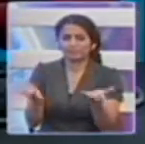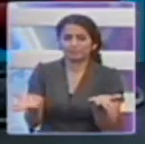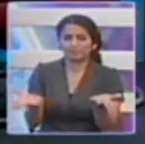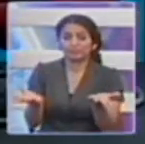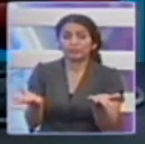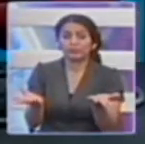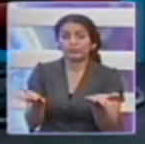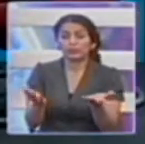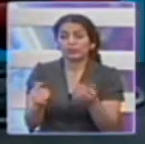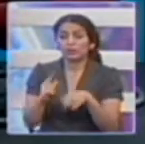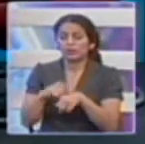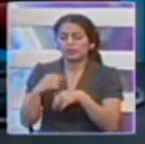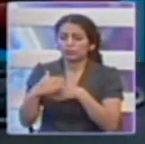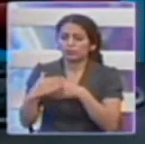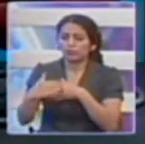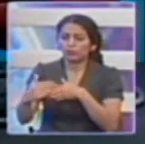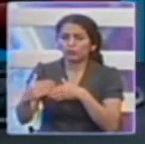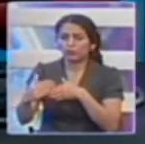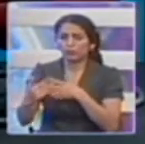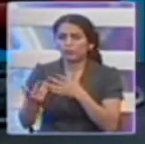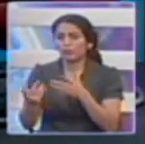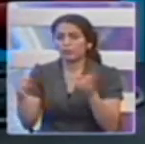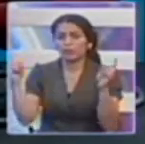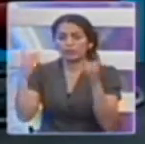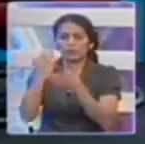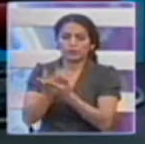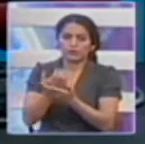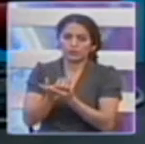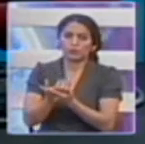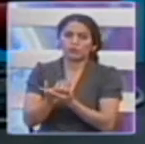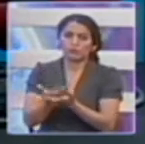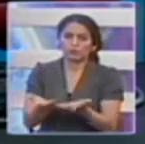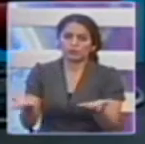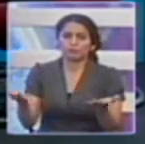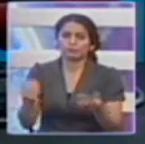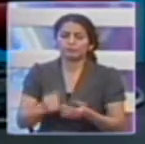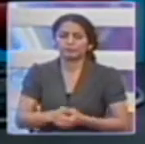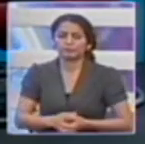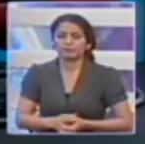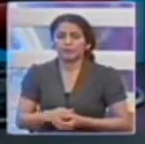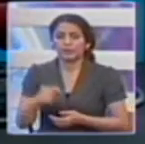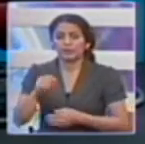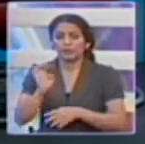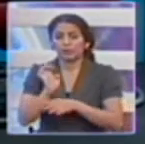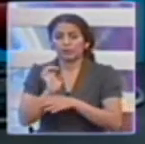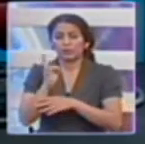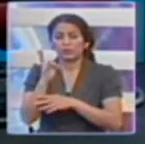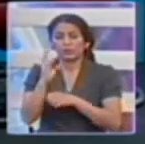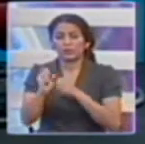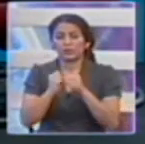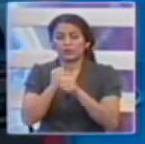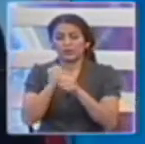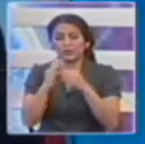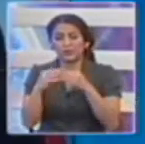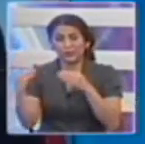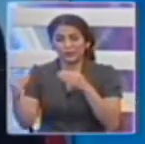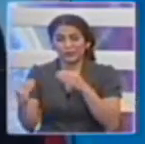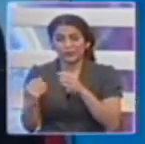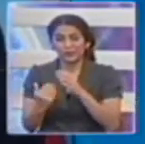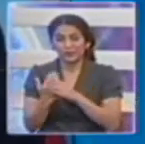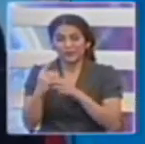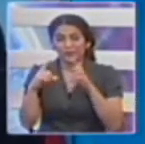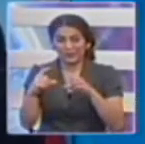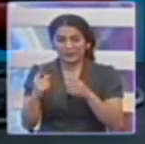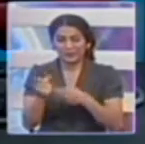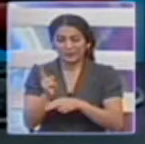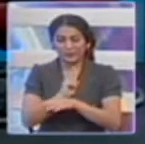socavando esa estabilidad, esa estructura que hemos tenido gracias a ya 17 años de dolarización en la economía. Para usted la dolarización hay que fortalecerla más bien.